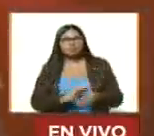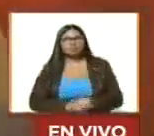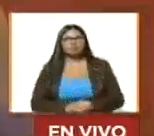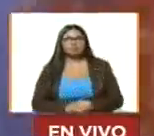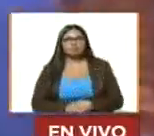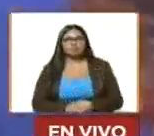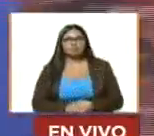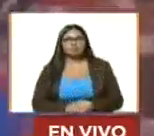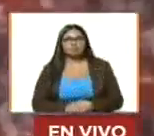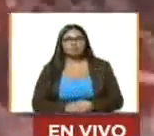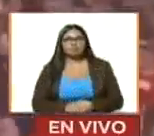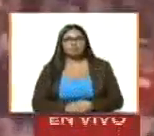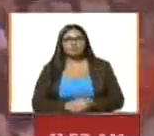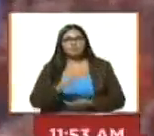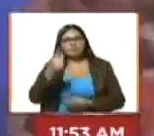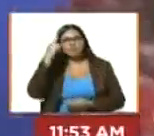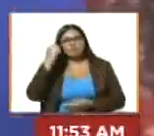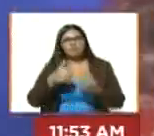una vez más,